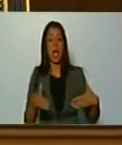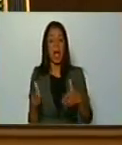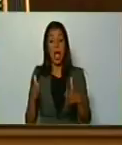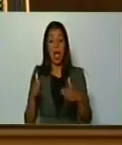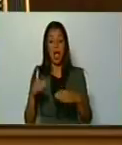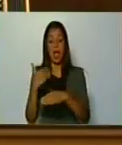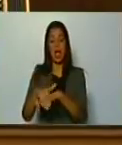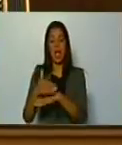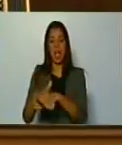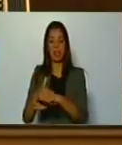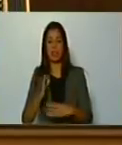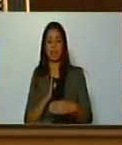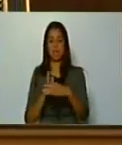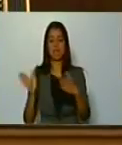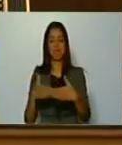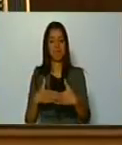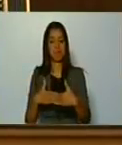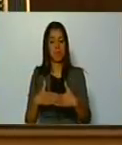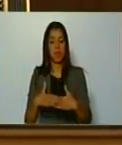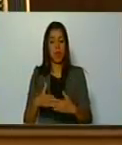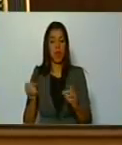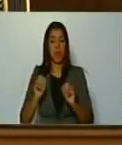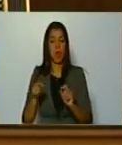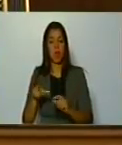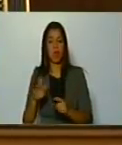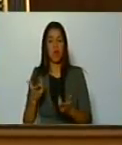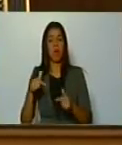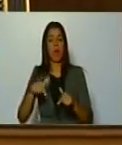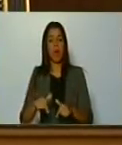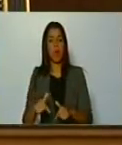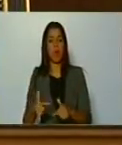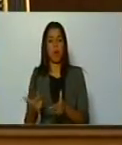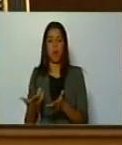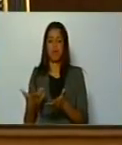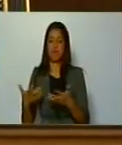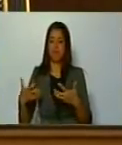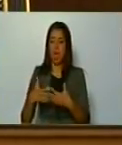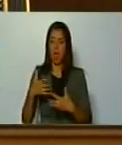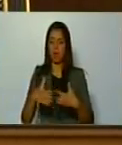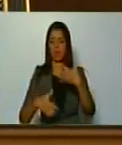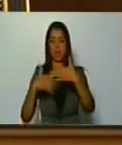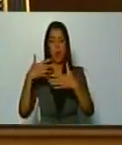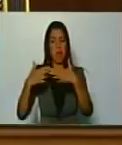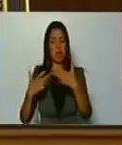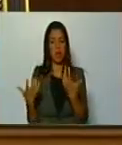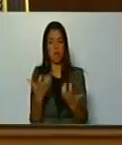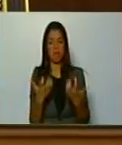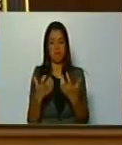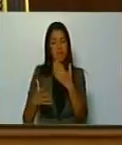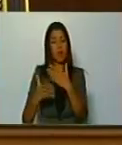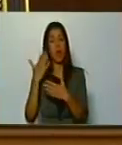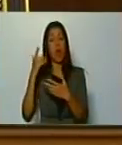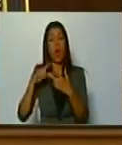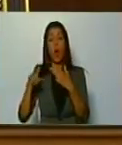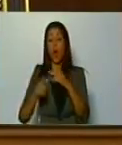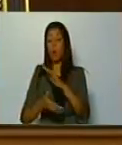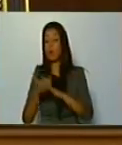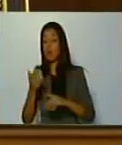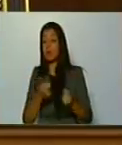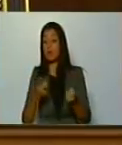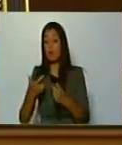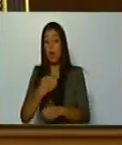decirnos que ese día también cualquiera de nosotros podía morir en una guarimba o podía no llegar a un hospital